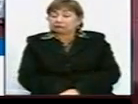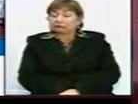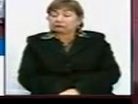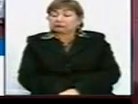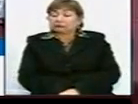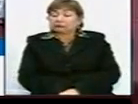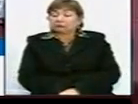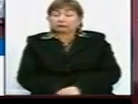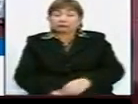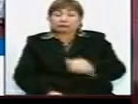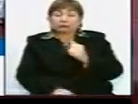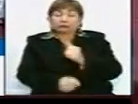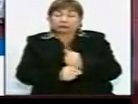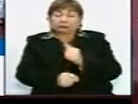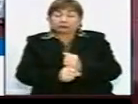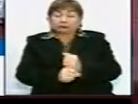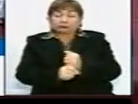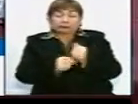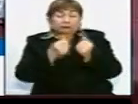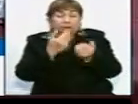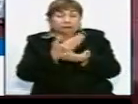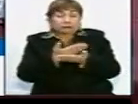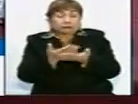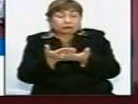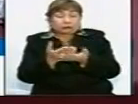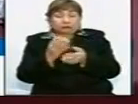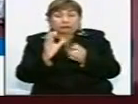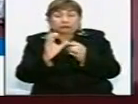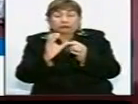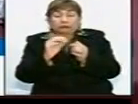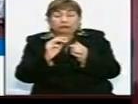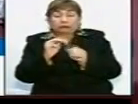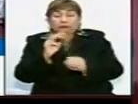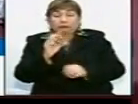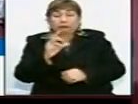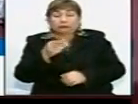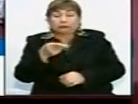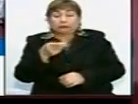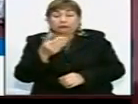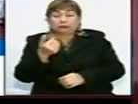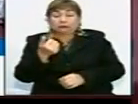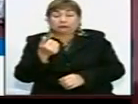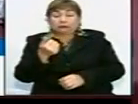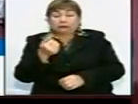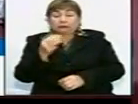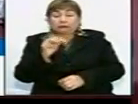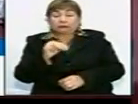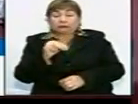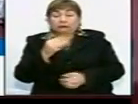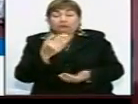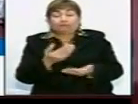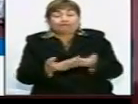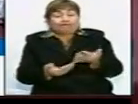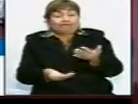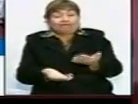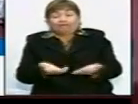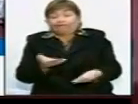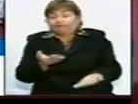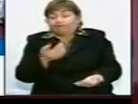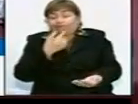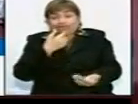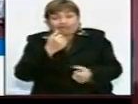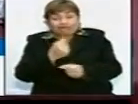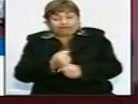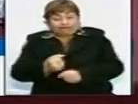es un trabajo que si no fuera por y gp no fuera por de hn no podríamos llevarlo a cabo recuerda que tienes un trabajo